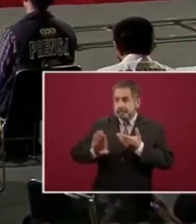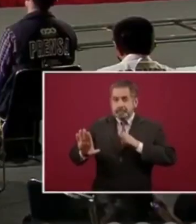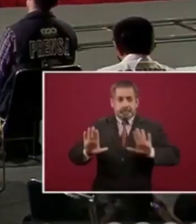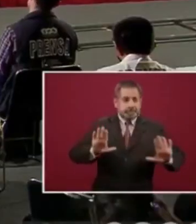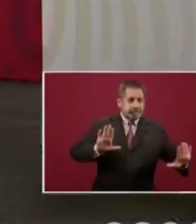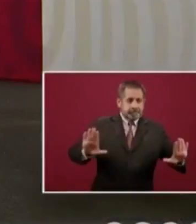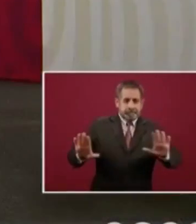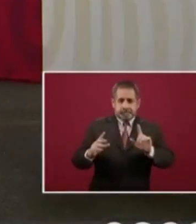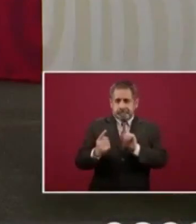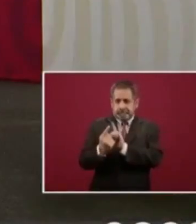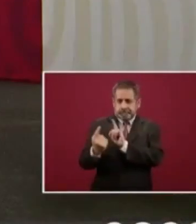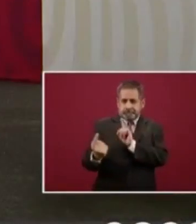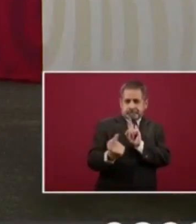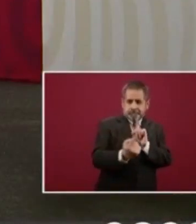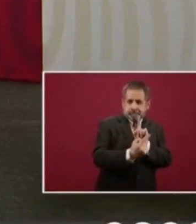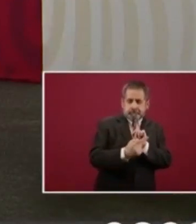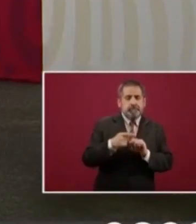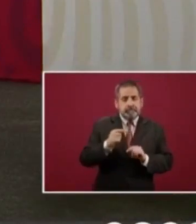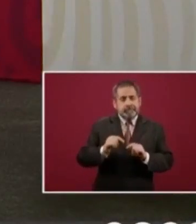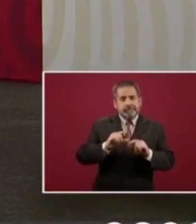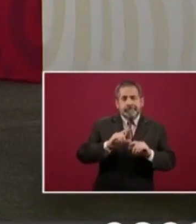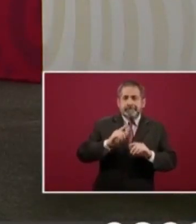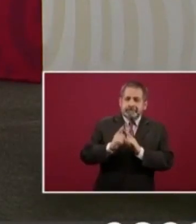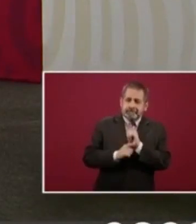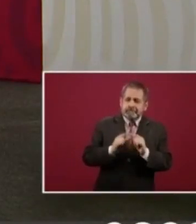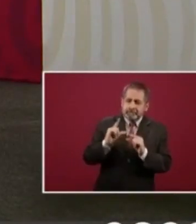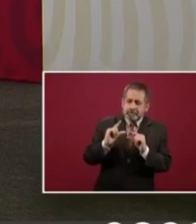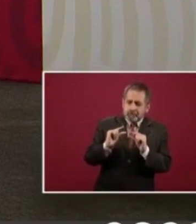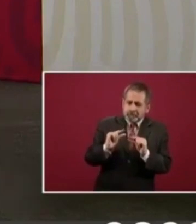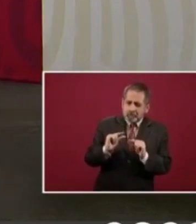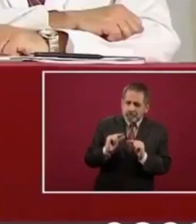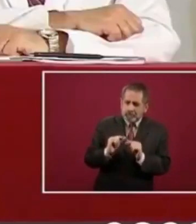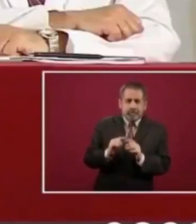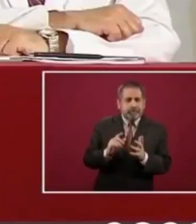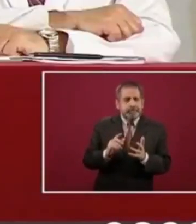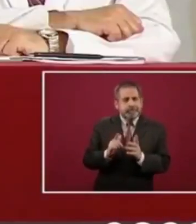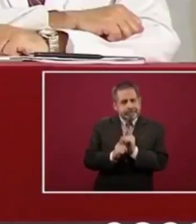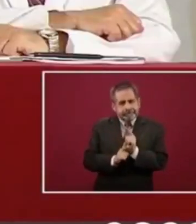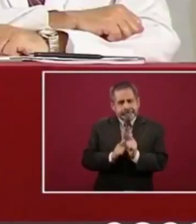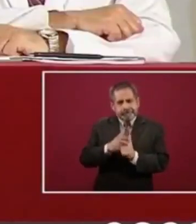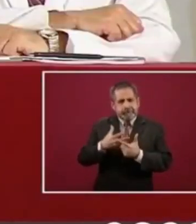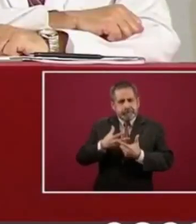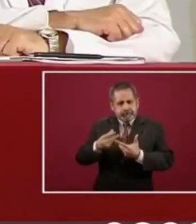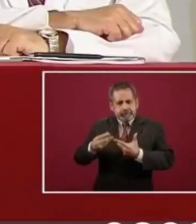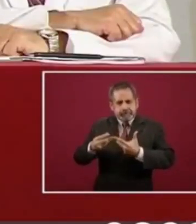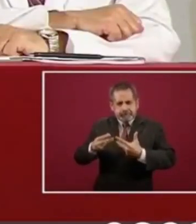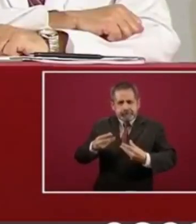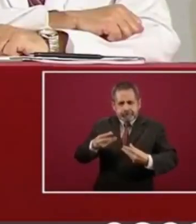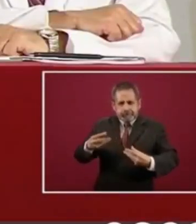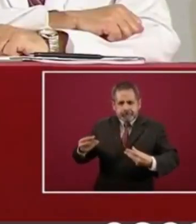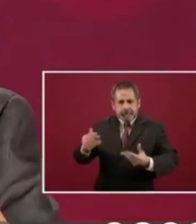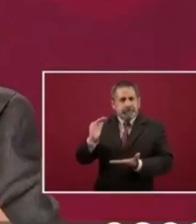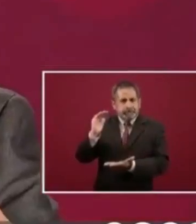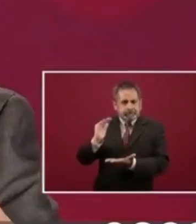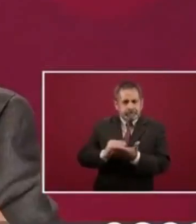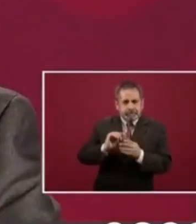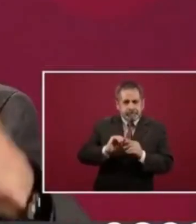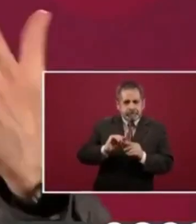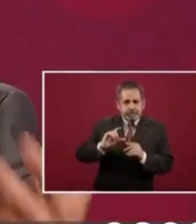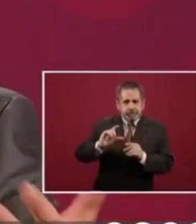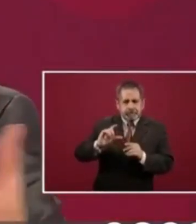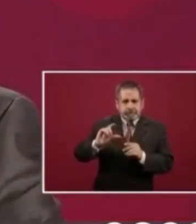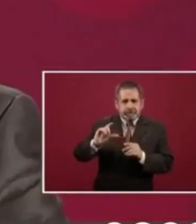hacer más lenta la transmisión, vamos a lograr lo que queremos, que es el número de casos diarios va a ser menor al que ocurriría